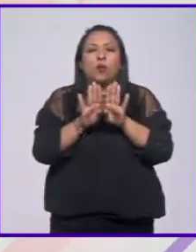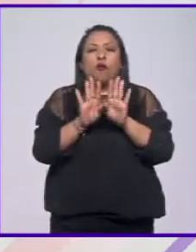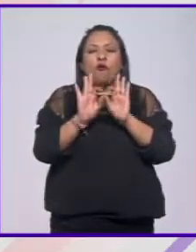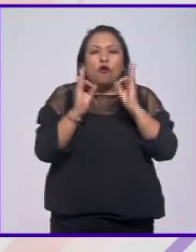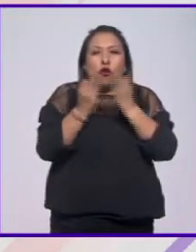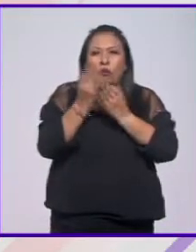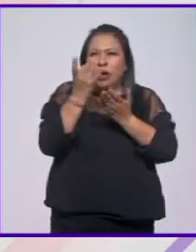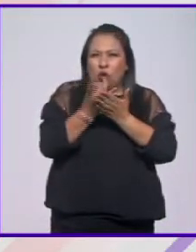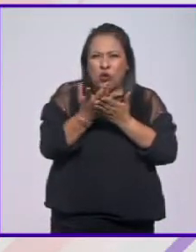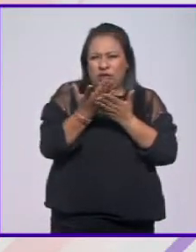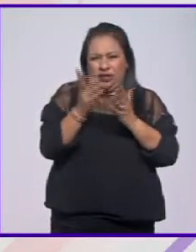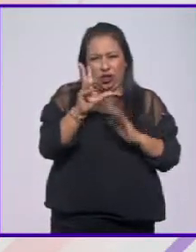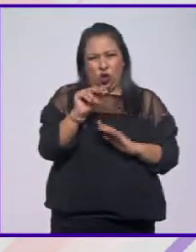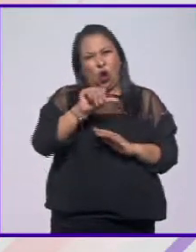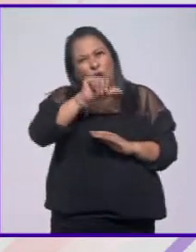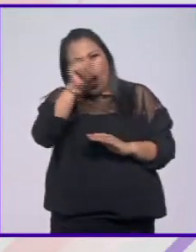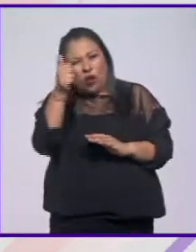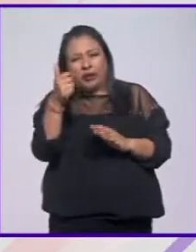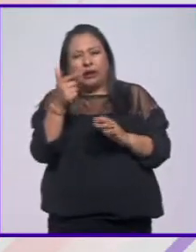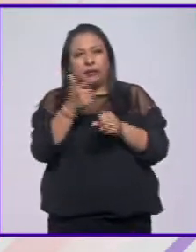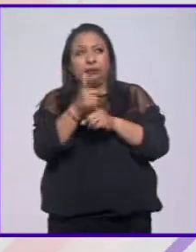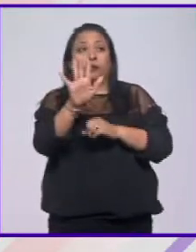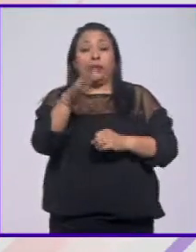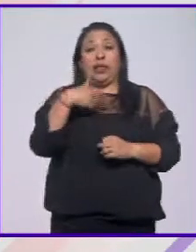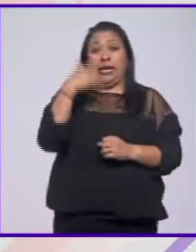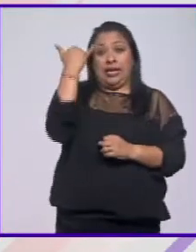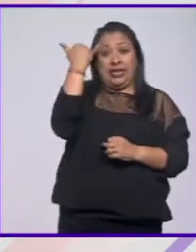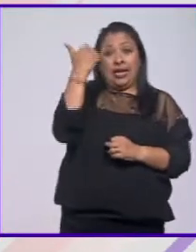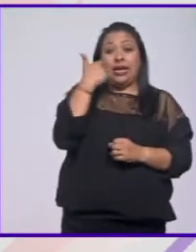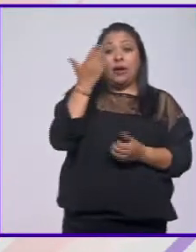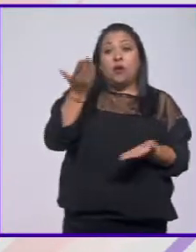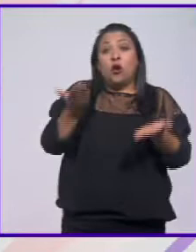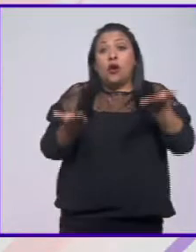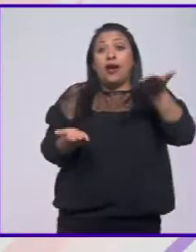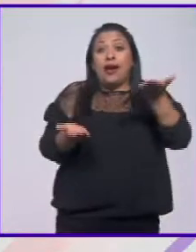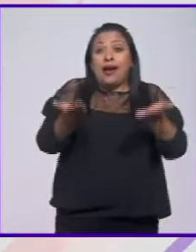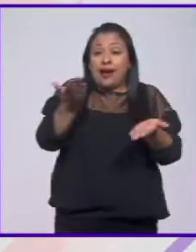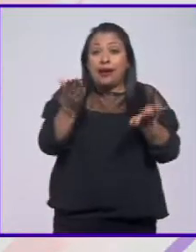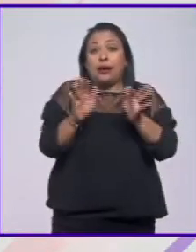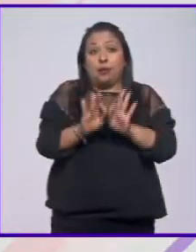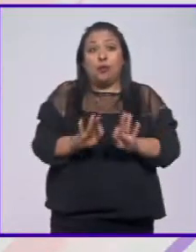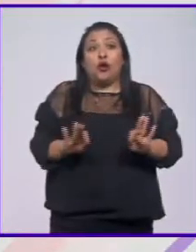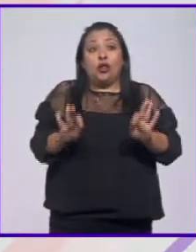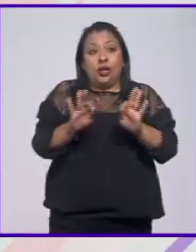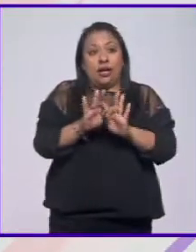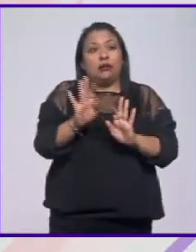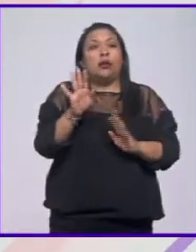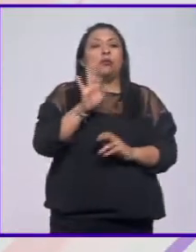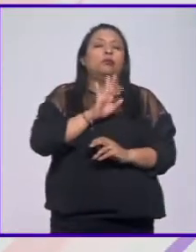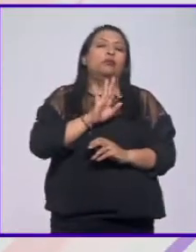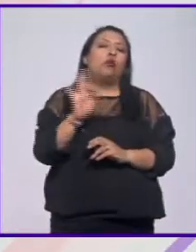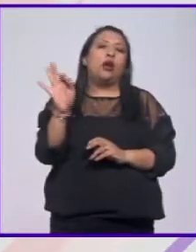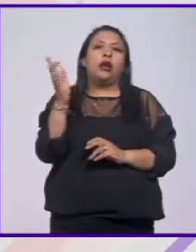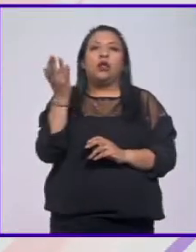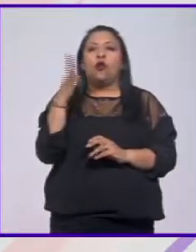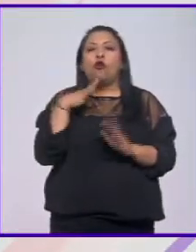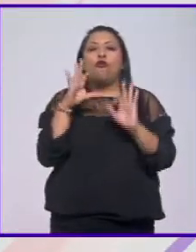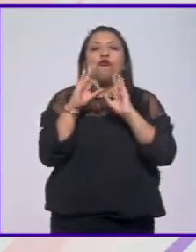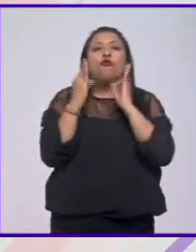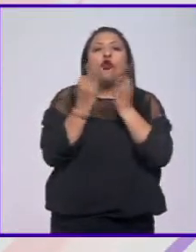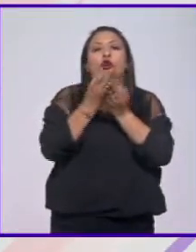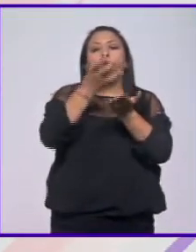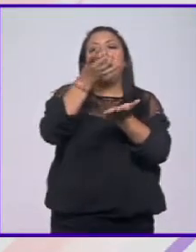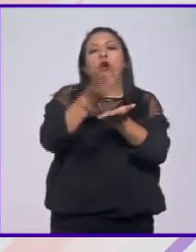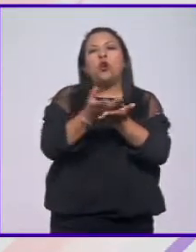geométrico. Bueno, la idea es siempre lograr ese equilibrio, ese balance. Si pusiera puras